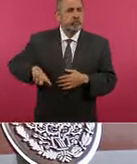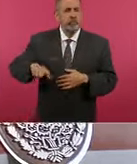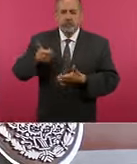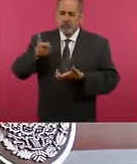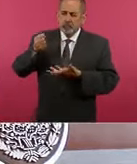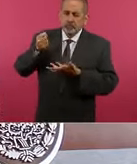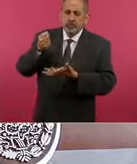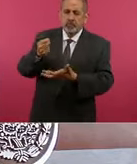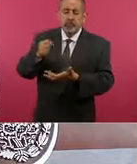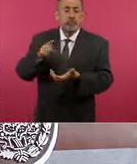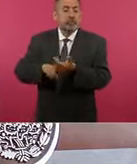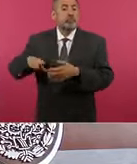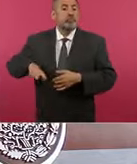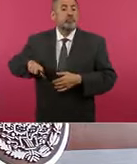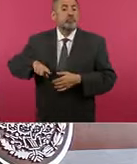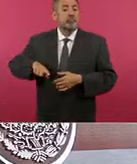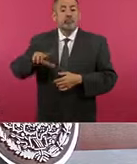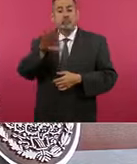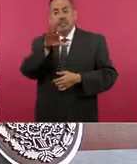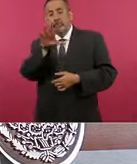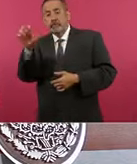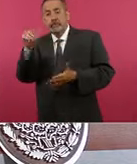de 500,000 millones de pesos.